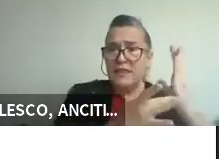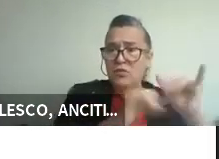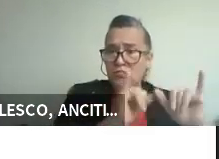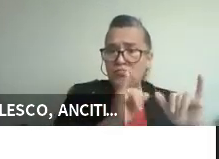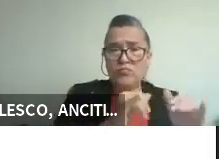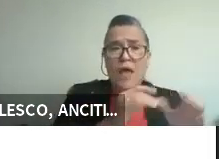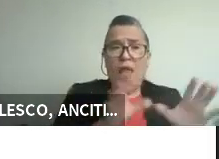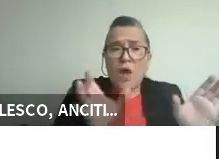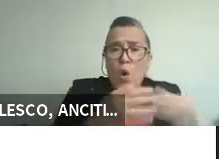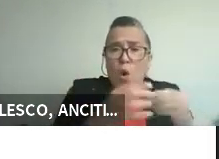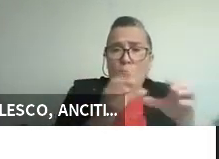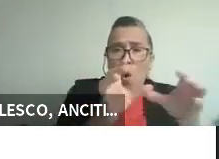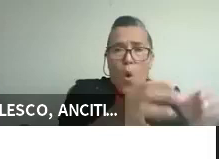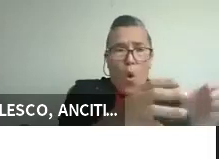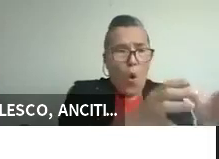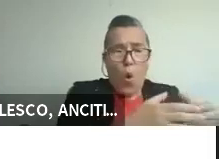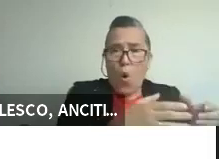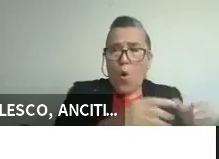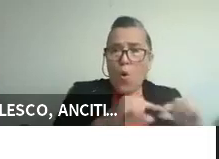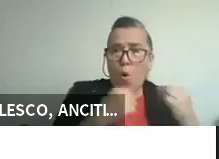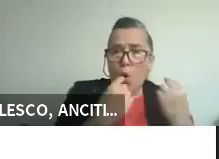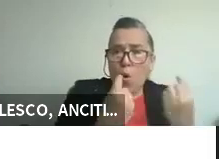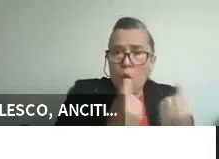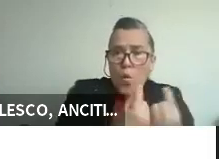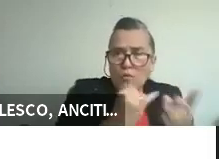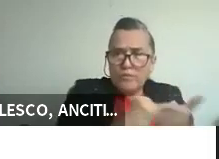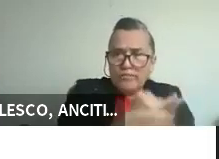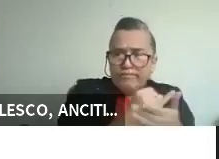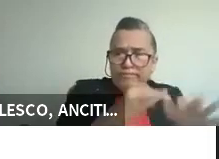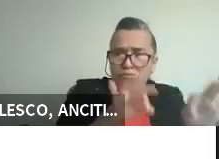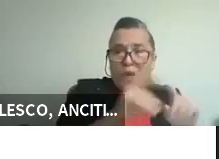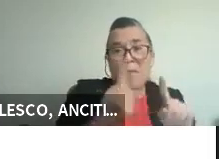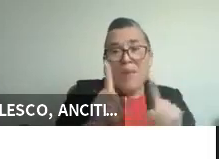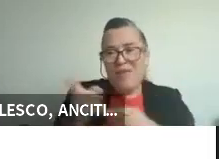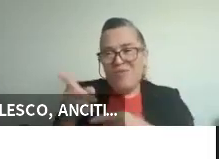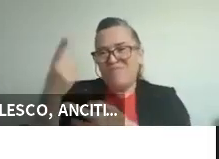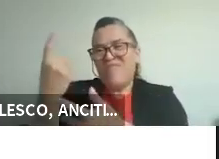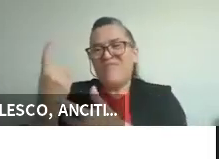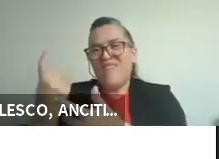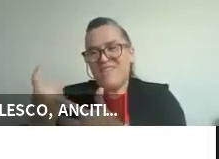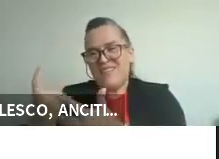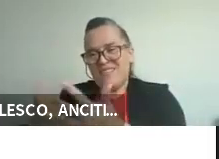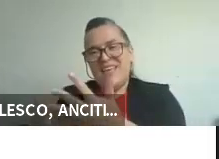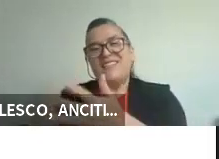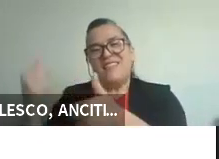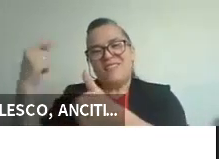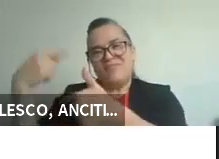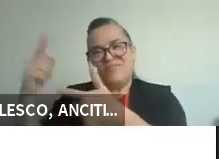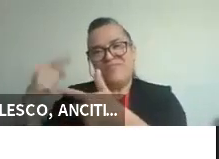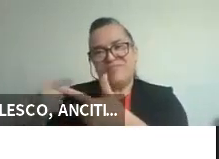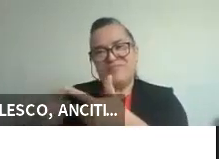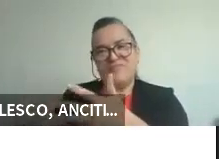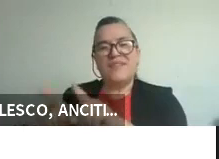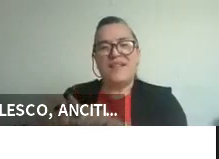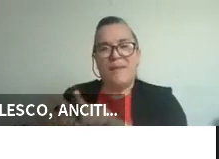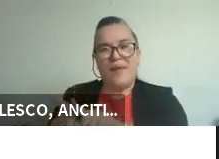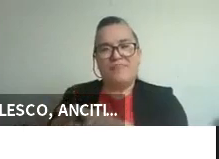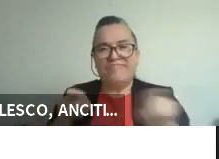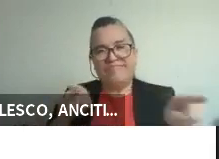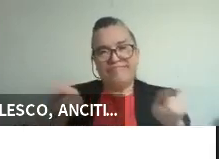con colectivos de investigación importantes pero tenemos estas deficiencias señaladas por este informe